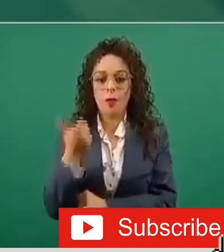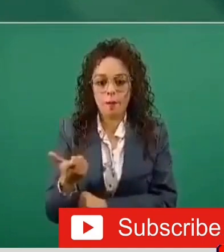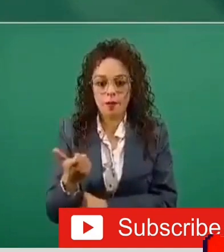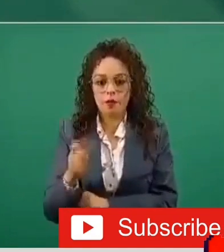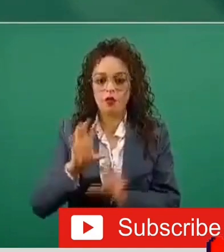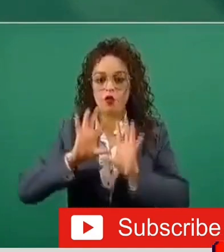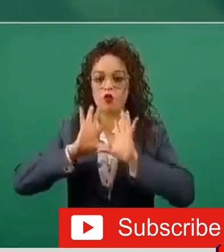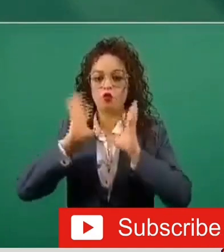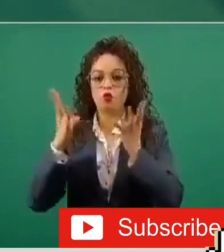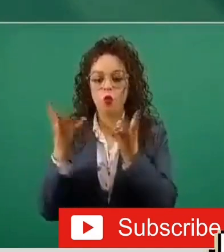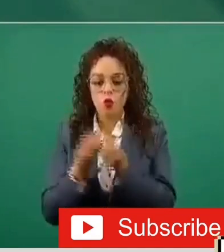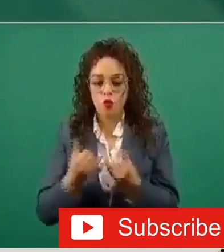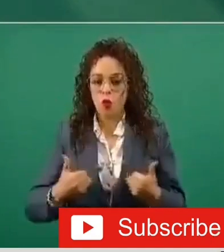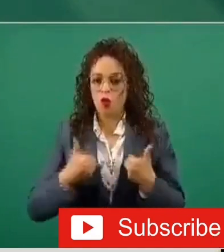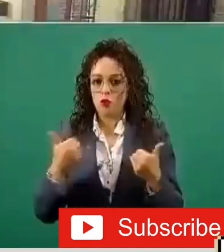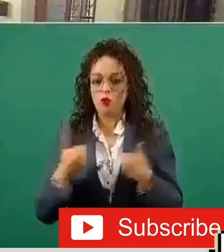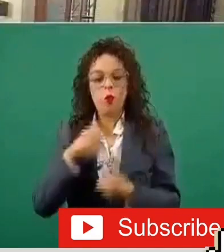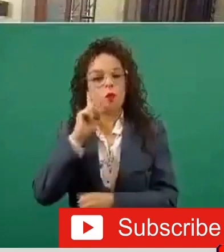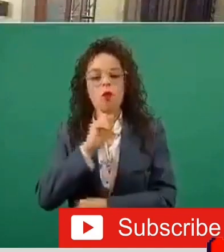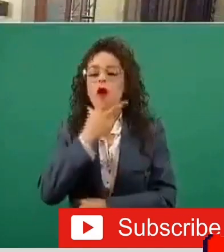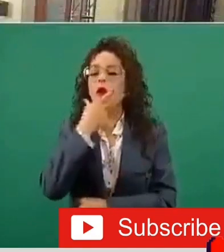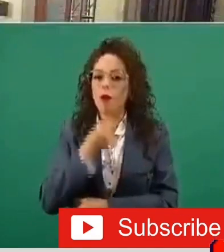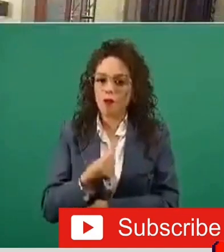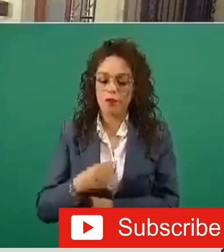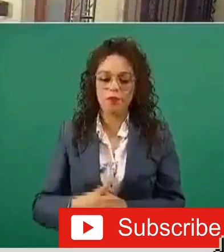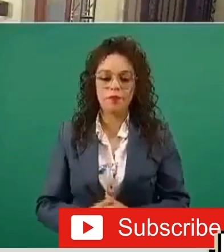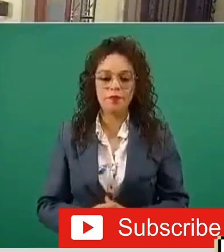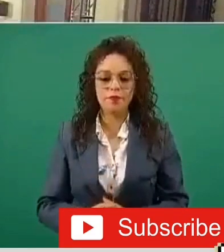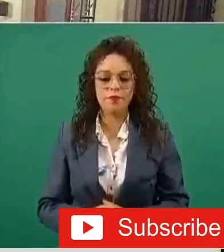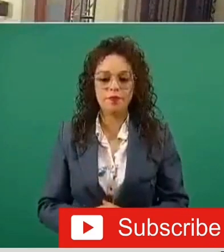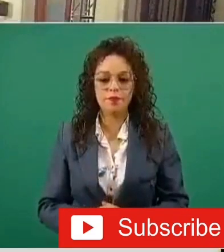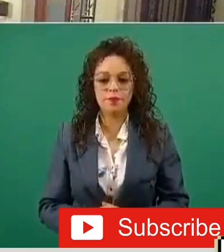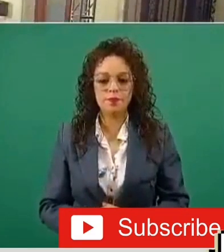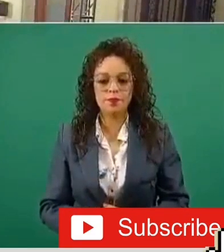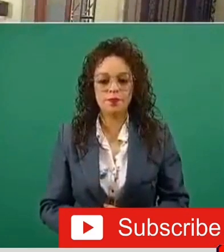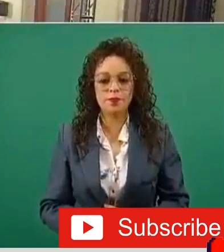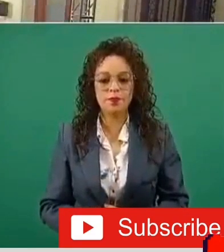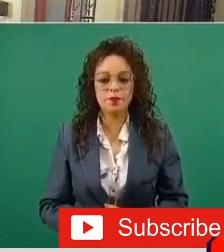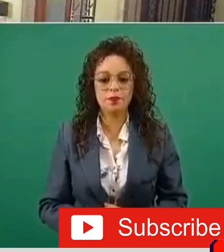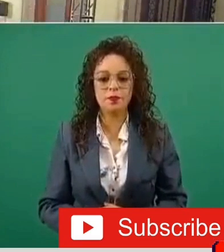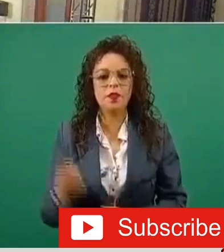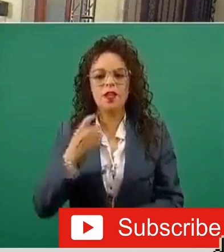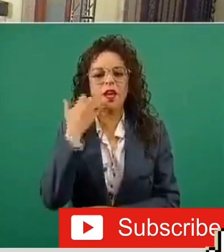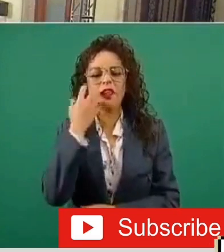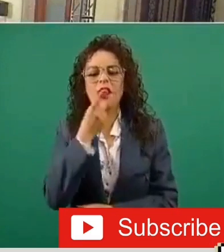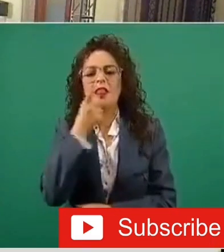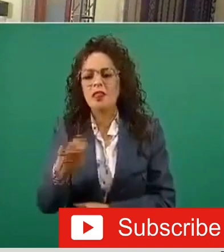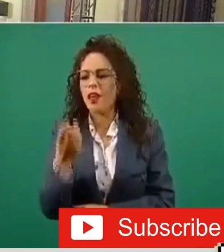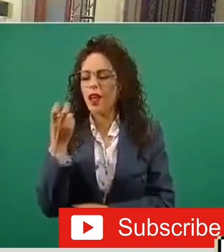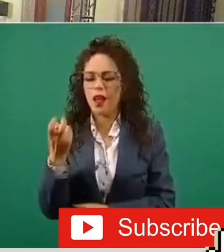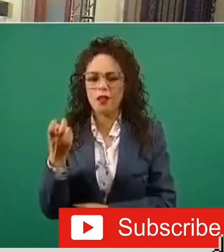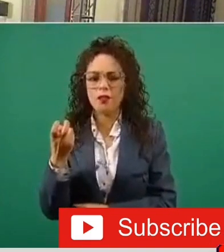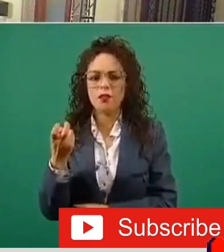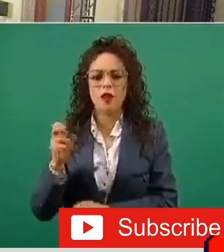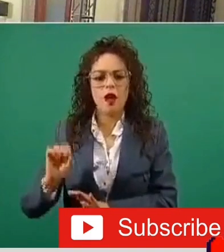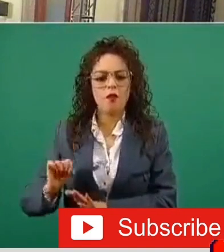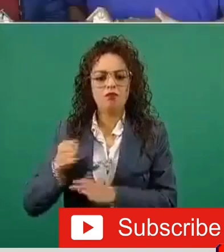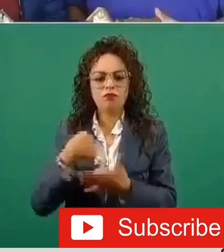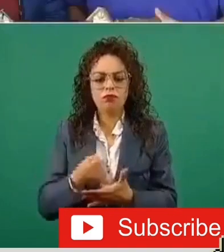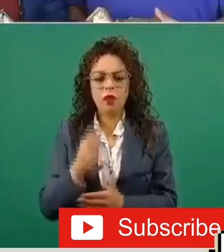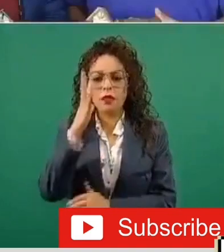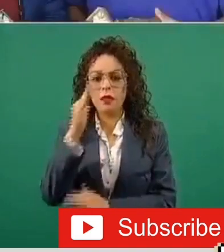800-841-2020, en el horario de atención, que es de 8 a las 21 horas, de lunes a sábado, o también puedes enviar un